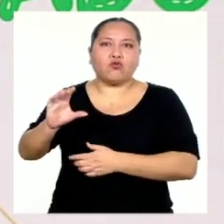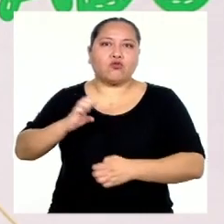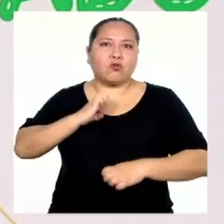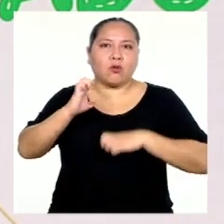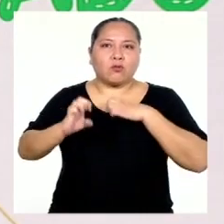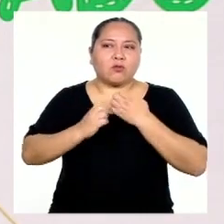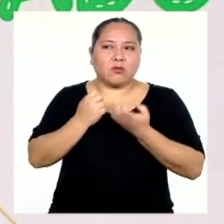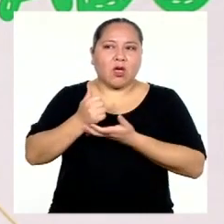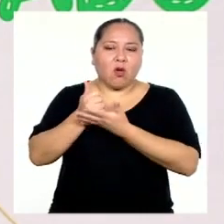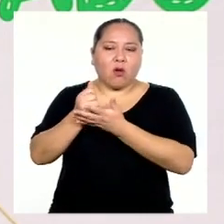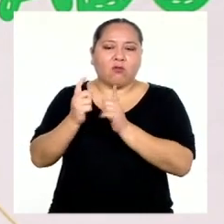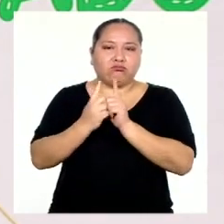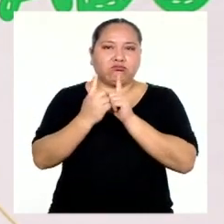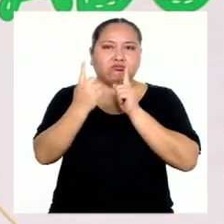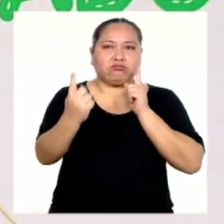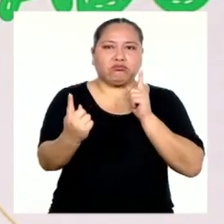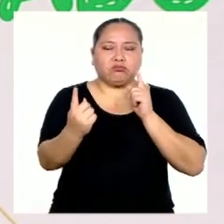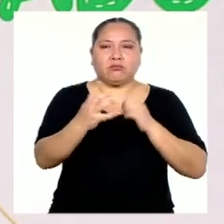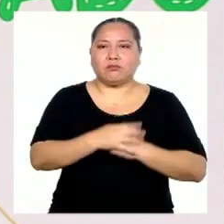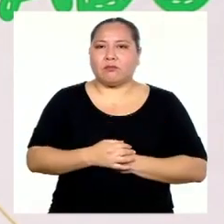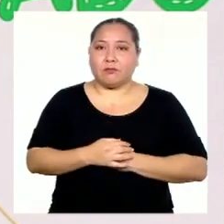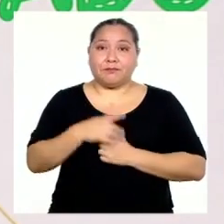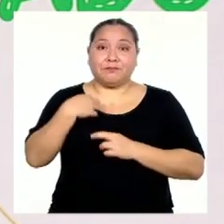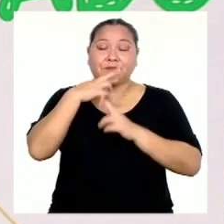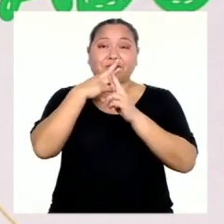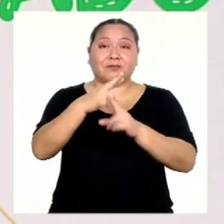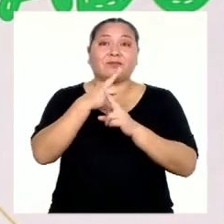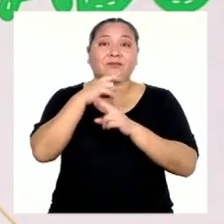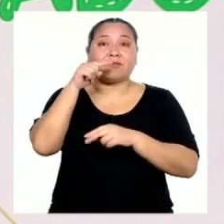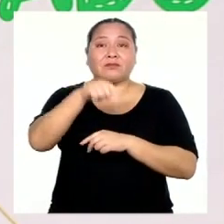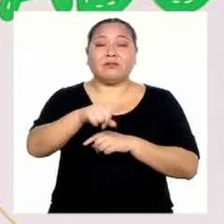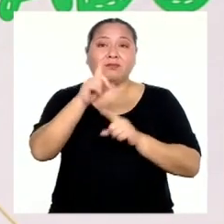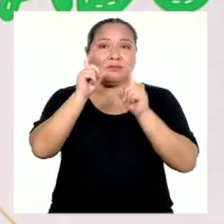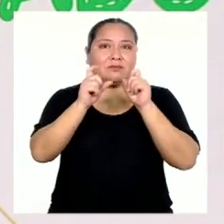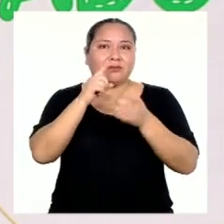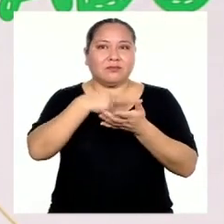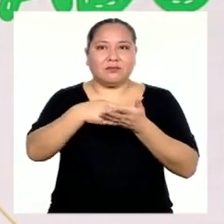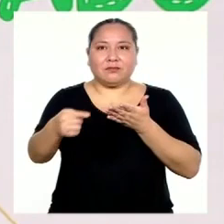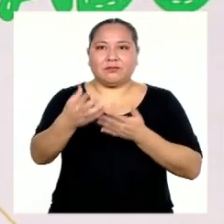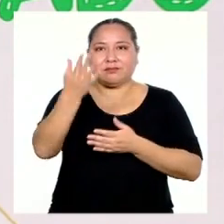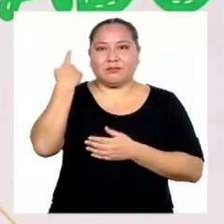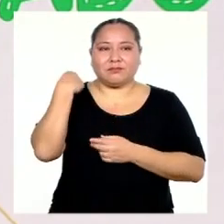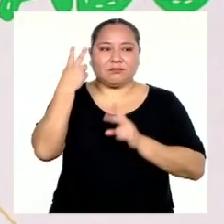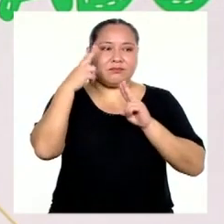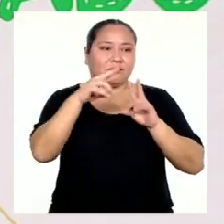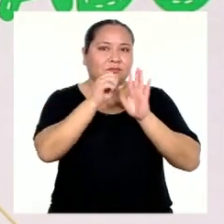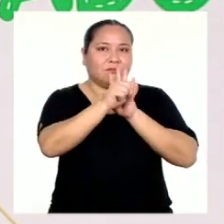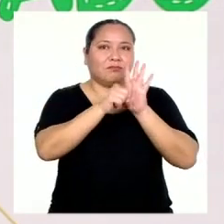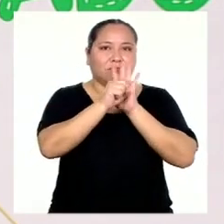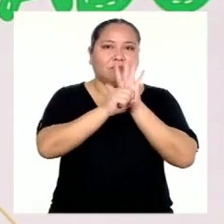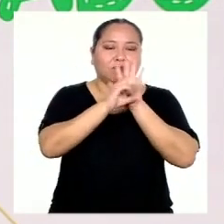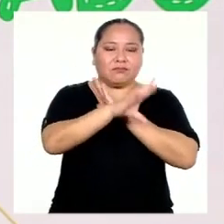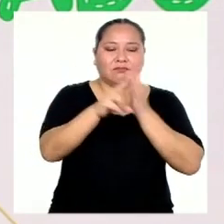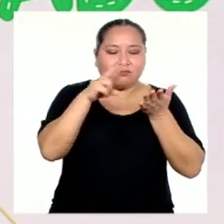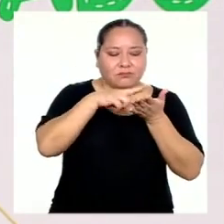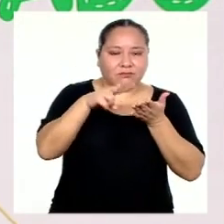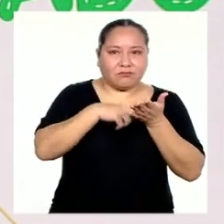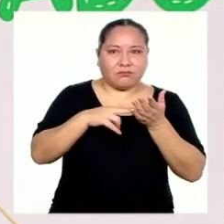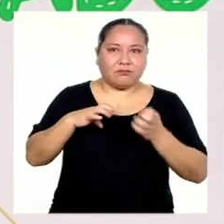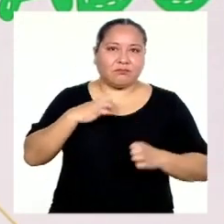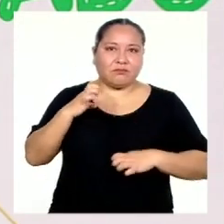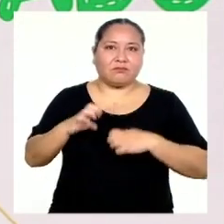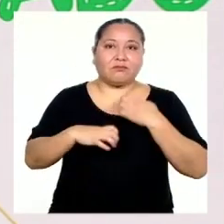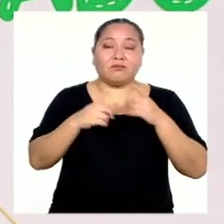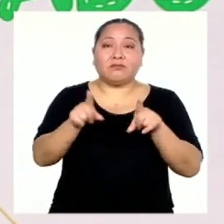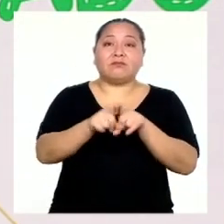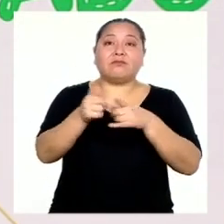el distanciamiento social? Para responder a esas preguntas, ya la semana pasada vimos un video y leímos sobre las emociones y cómo